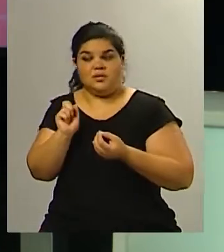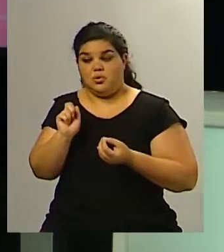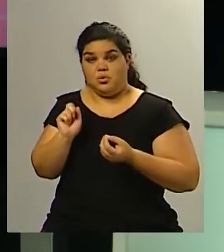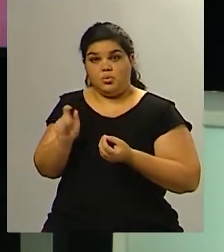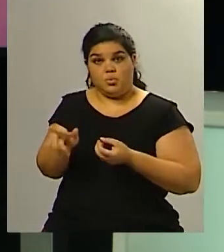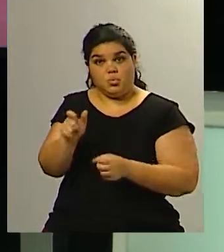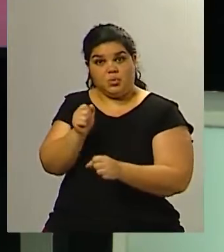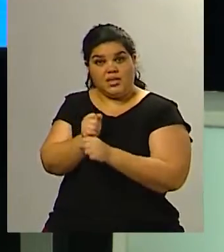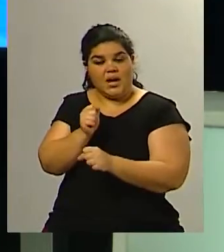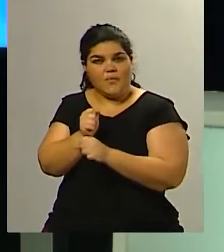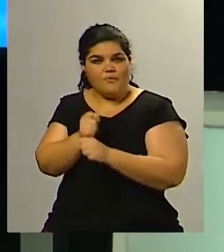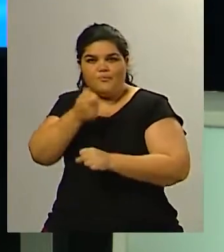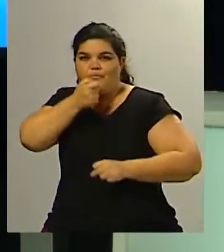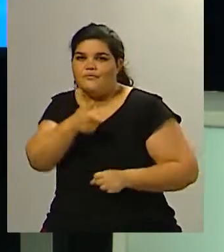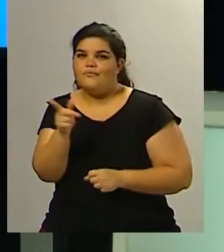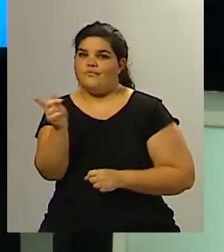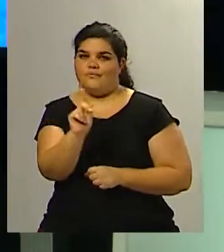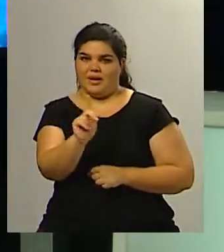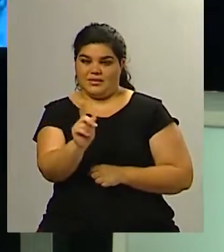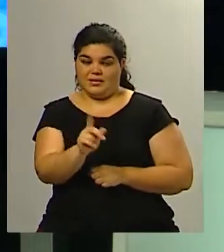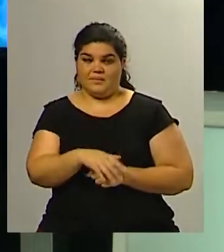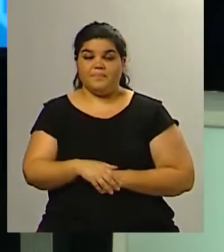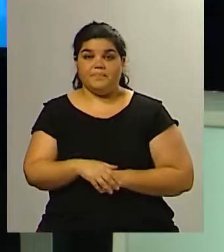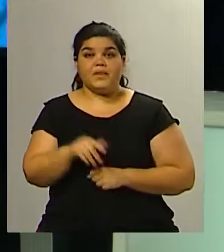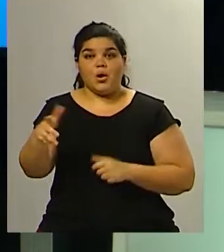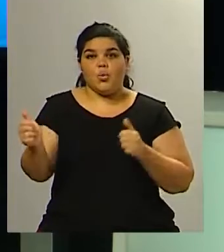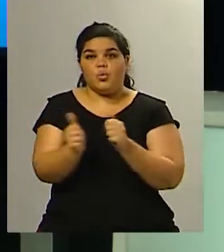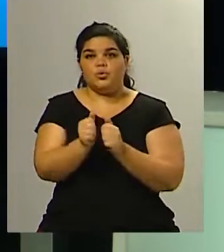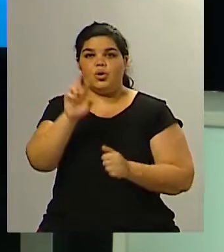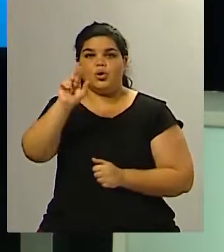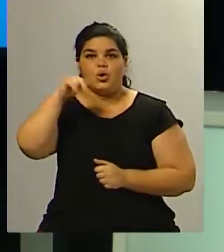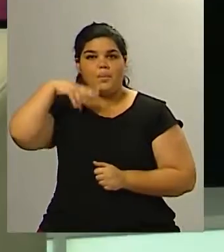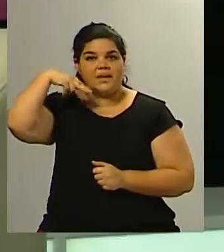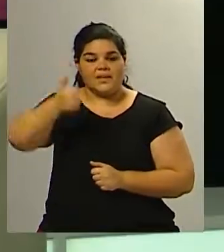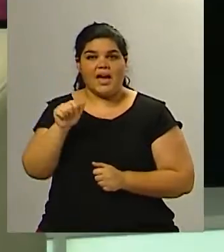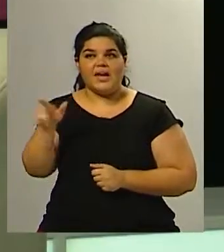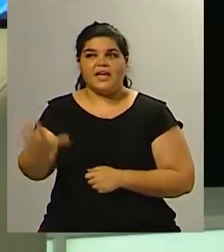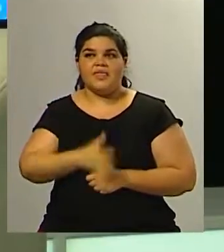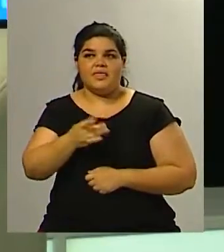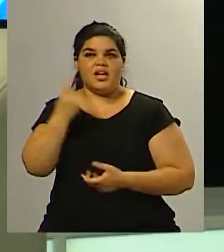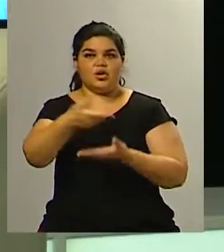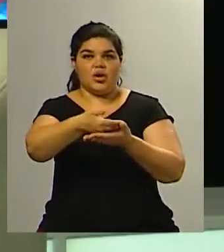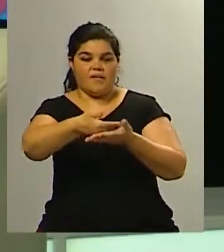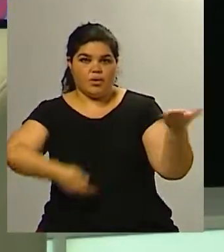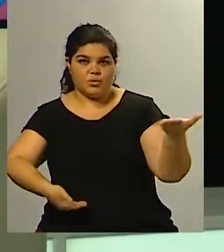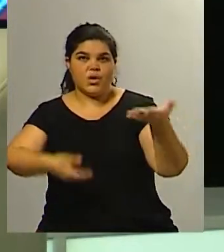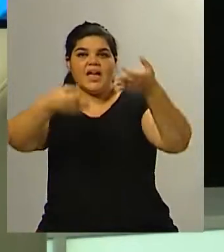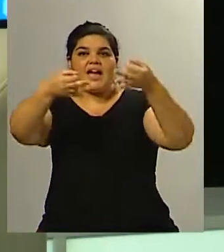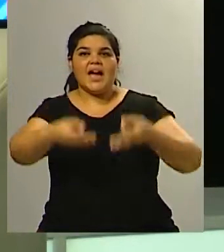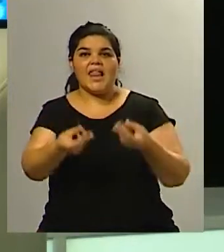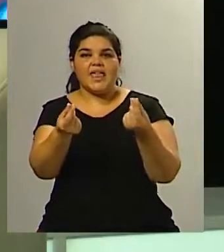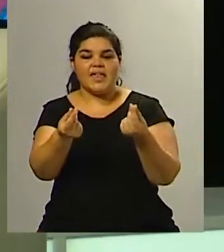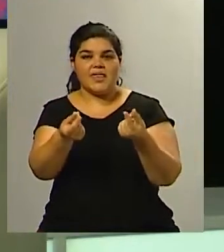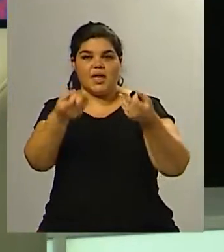la tarea no es fácil, lo vamos a decir porque tenemos con nosotros a Romina Durán, en este caso, que es directora de evaluación de calidad educativa de la